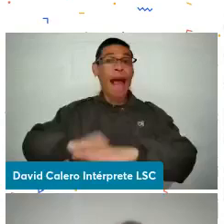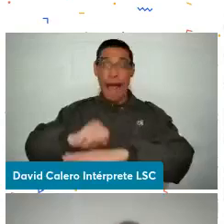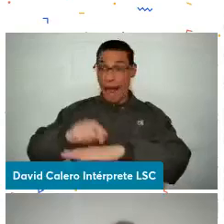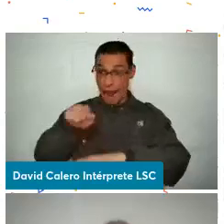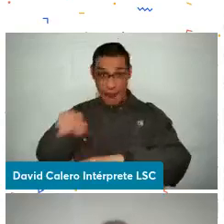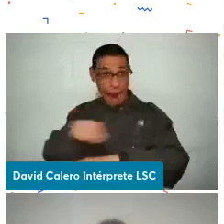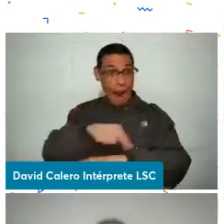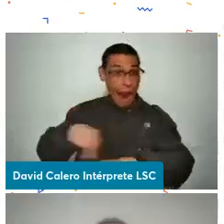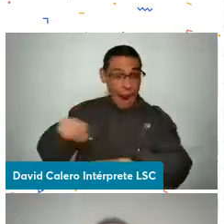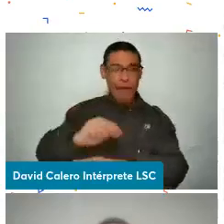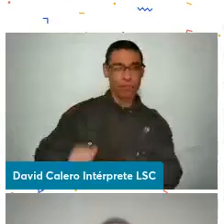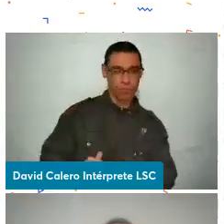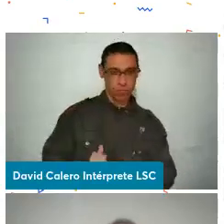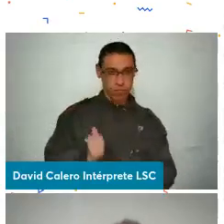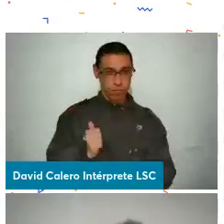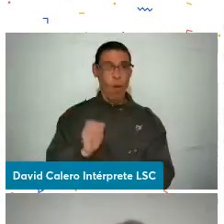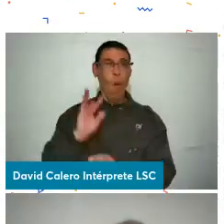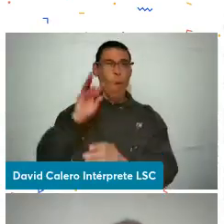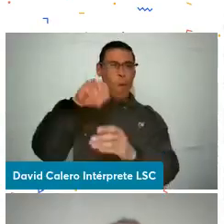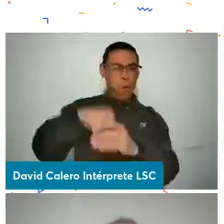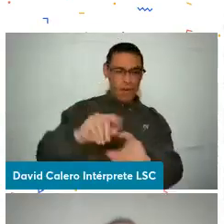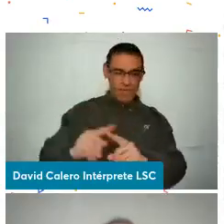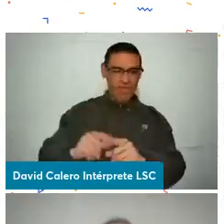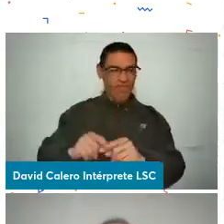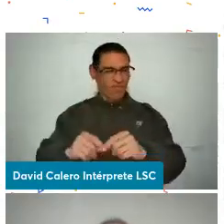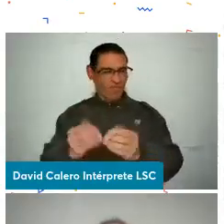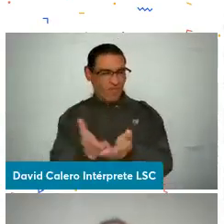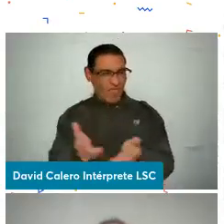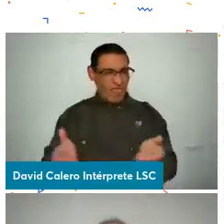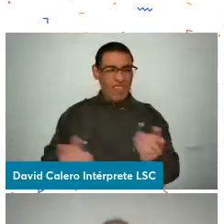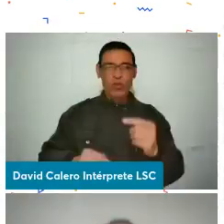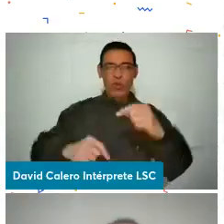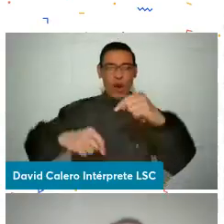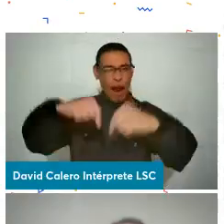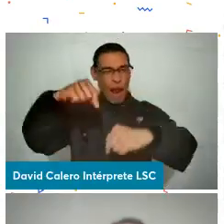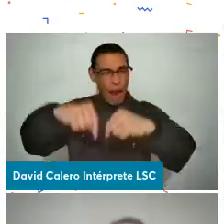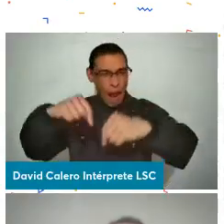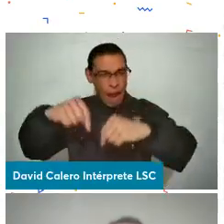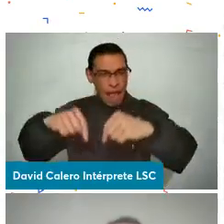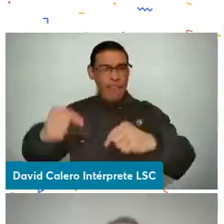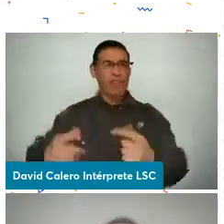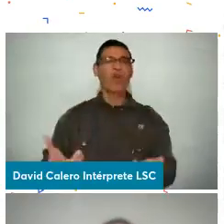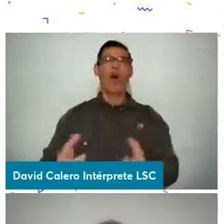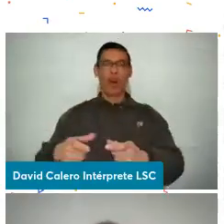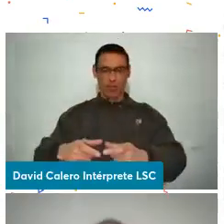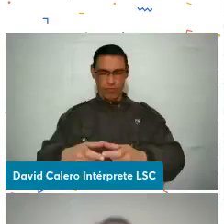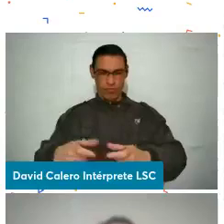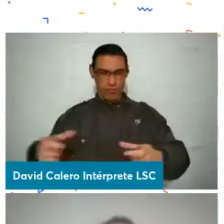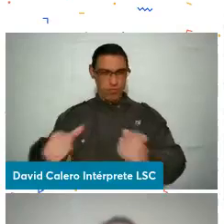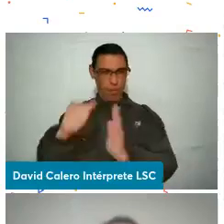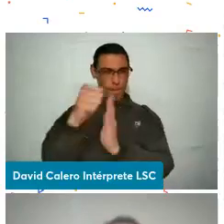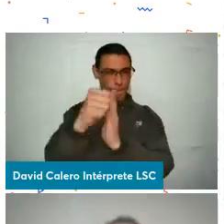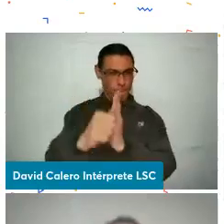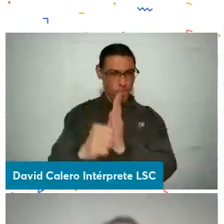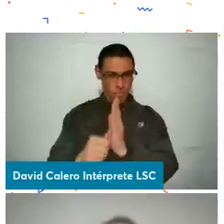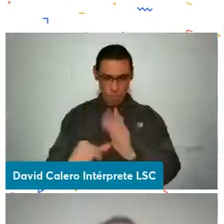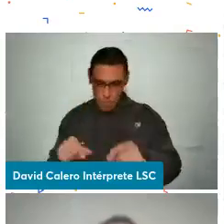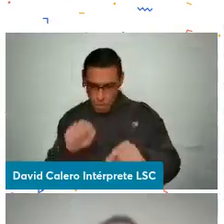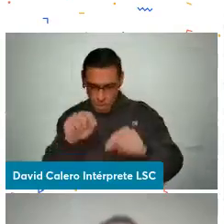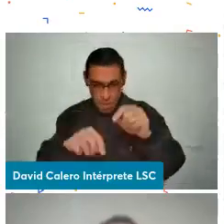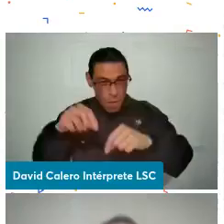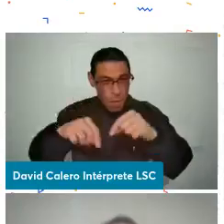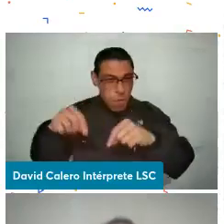articulado pues con componentes electrónicos y con tarjetas de programación, pues lo que hacemos es